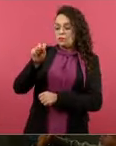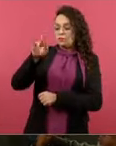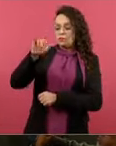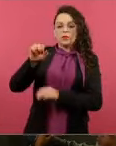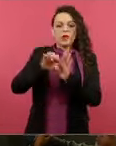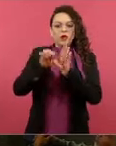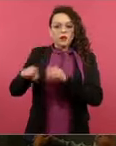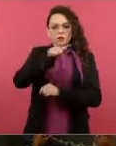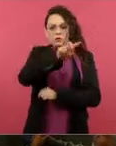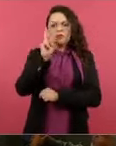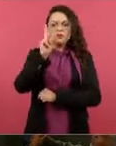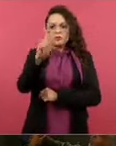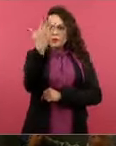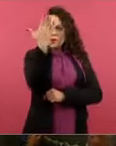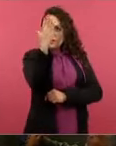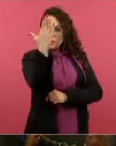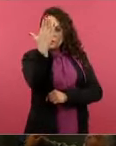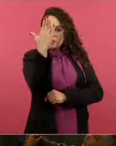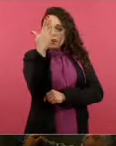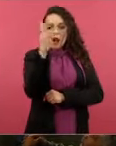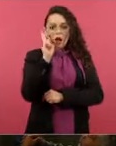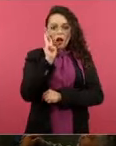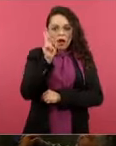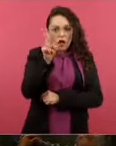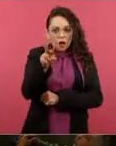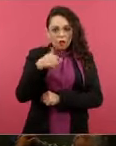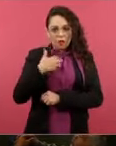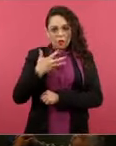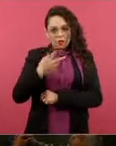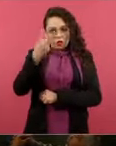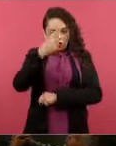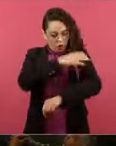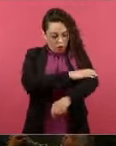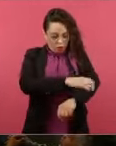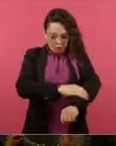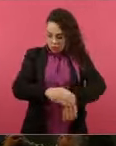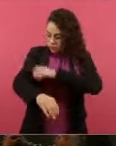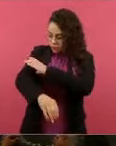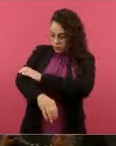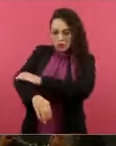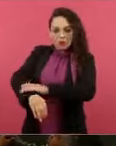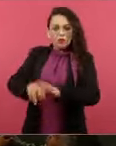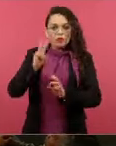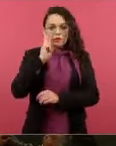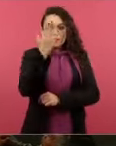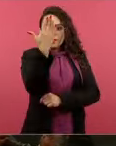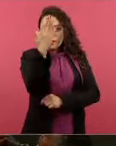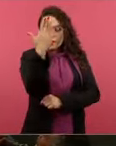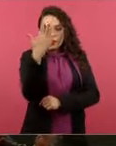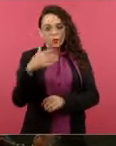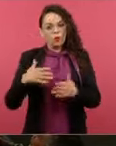la simetría. Tengo dos brazos, pero podría ser que nosotros los seres humanos